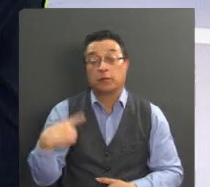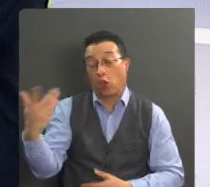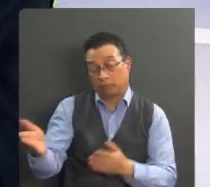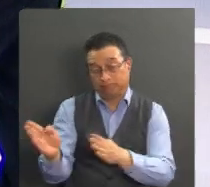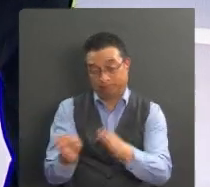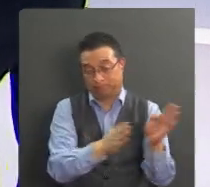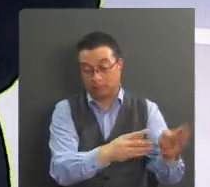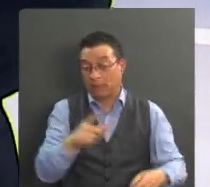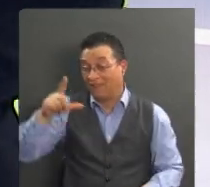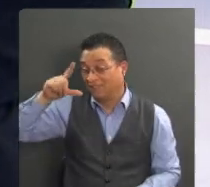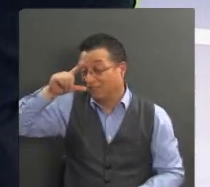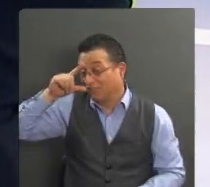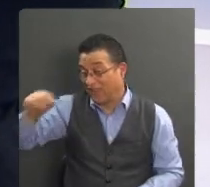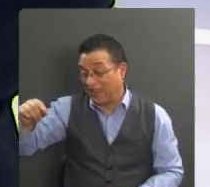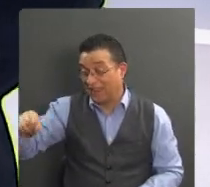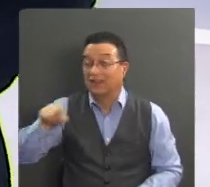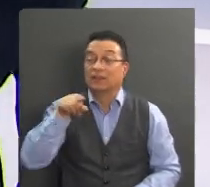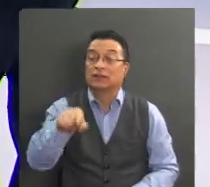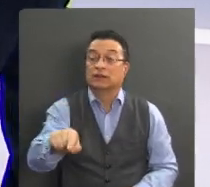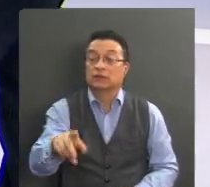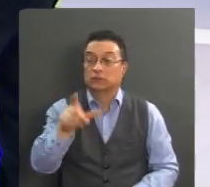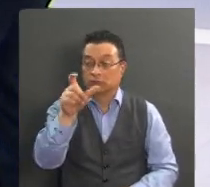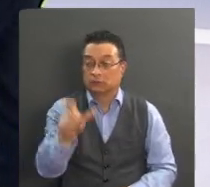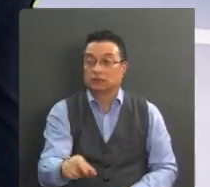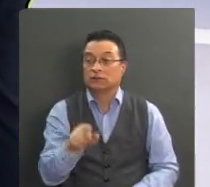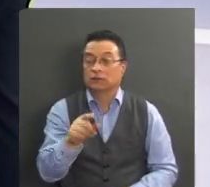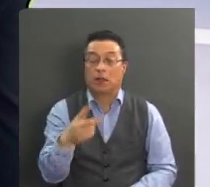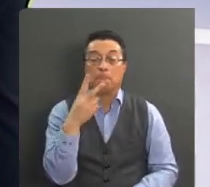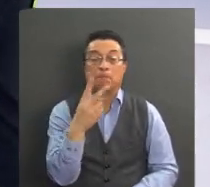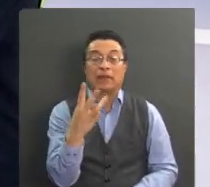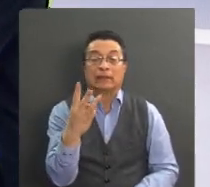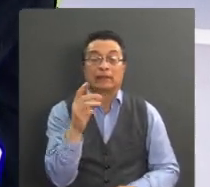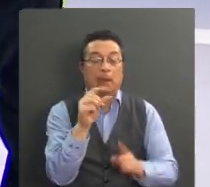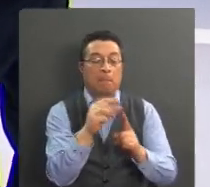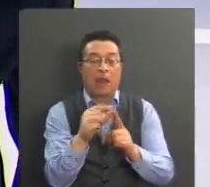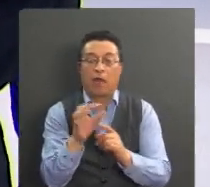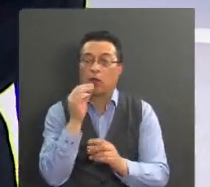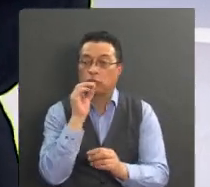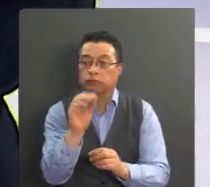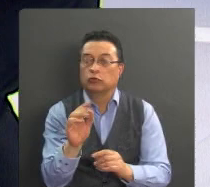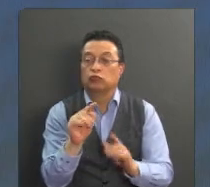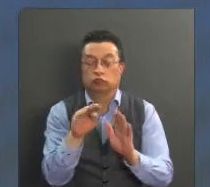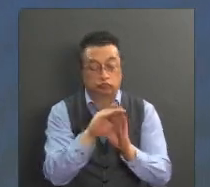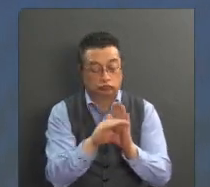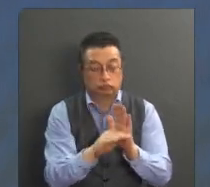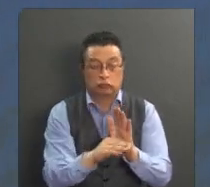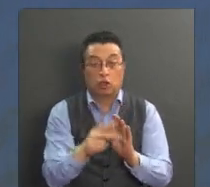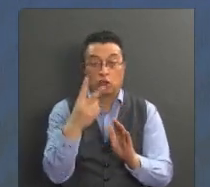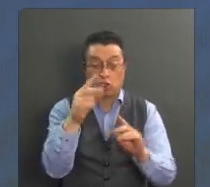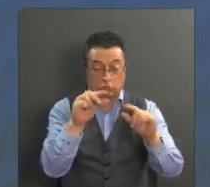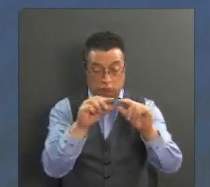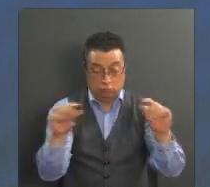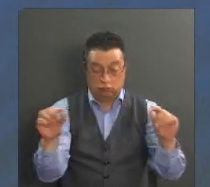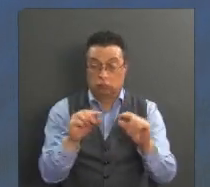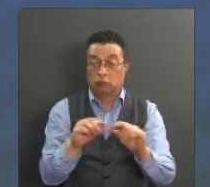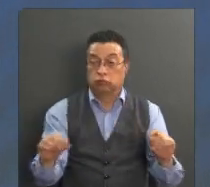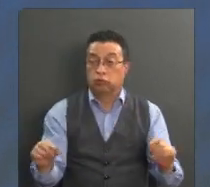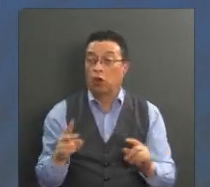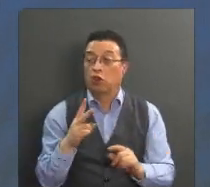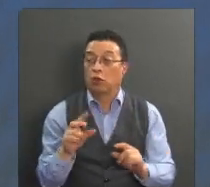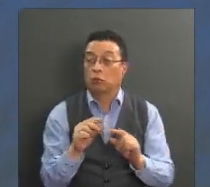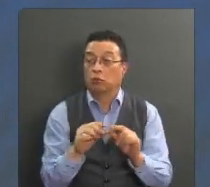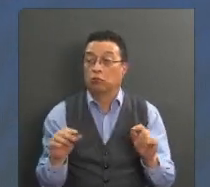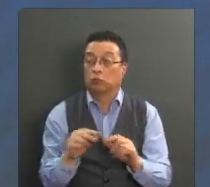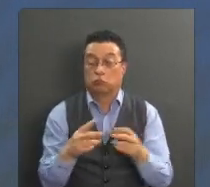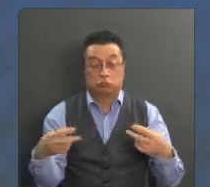Eduardo Frei es el párrafo destacado, pero la carta palabras. Yo la tengo acá. Y les voy a decir que son dos líneas. Dos líneas. Dos líneas, básicamente, lo que